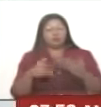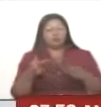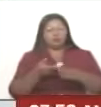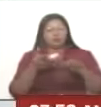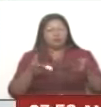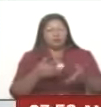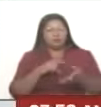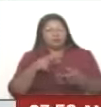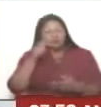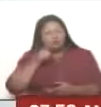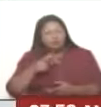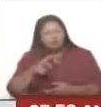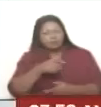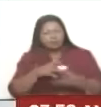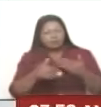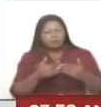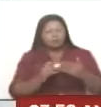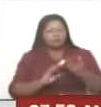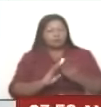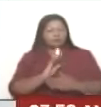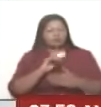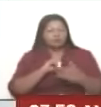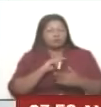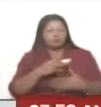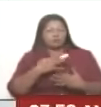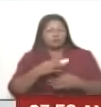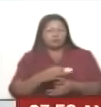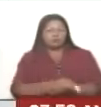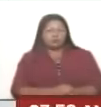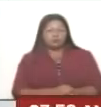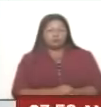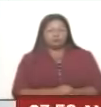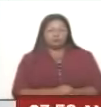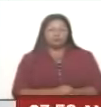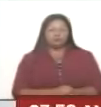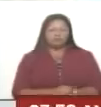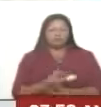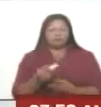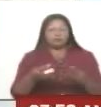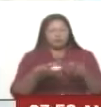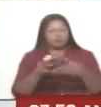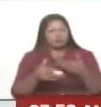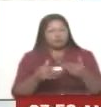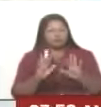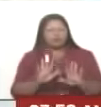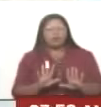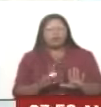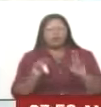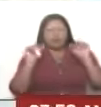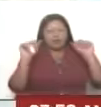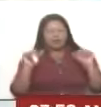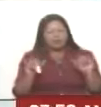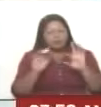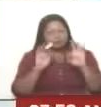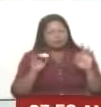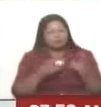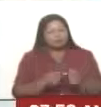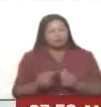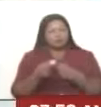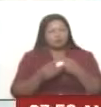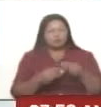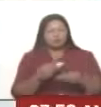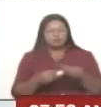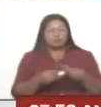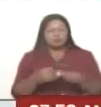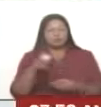gobierno del pueblo, que gobierna en función de los intereses, no de los grupos oligárquicos. Ahora, ¿cuál es la agenda en materia económica que llevaría la Asamblea Nacional